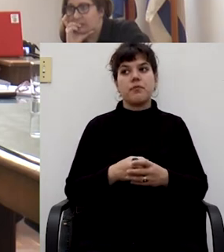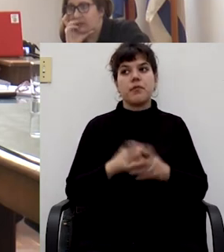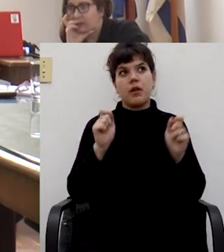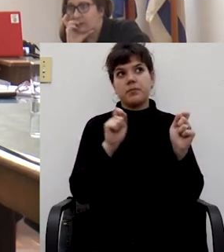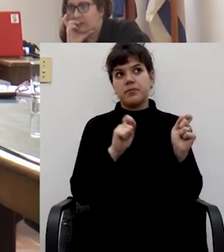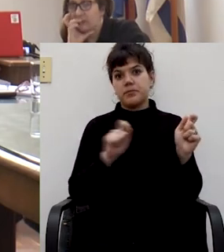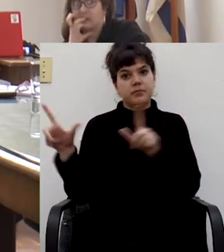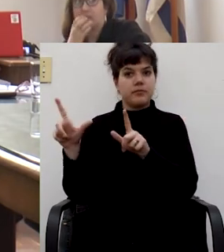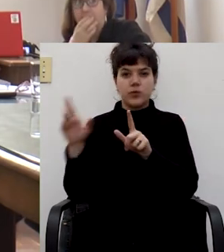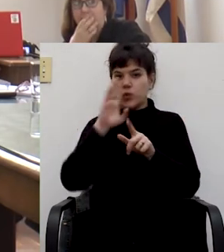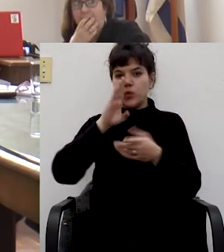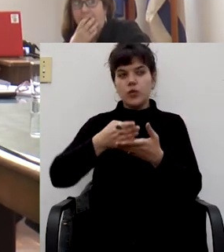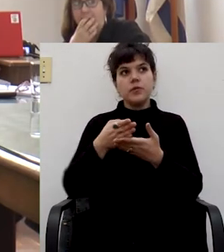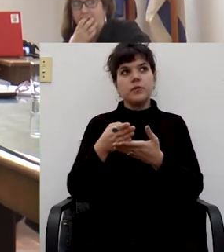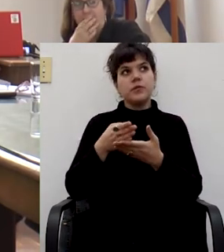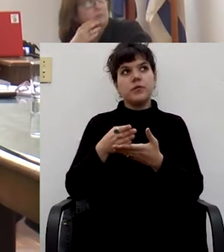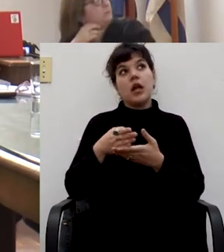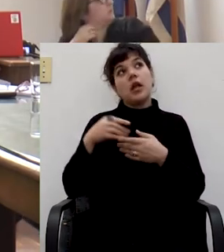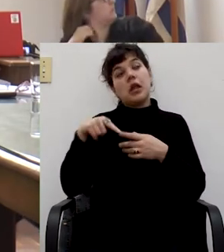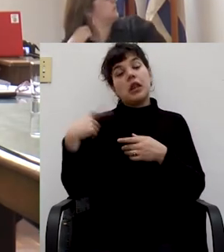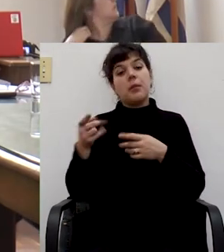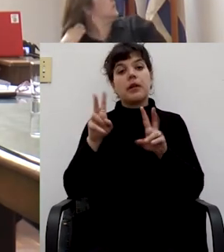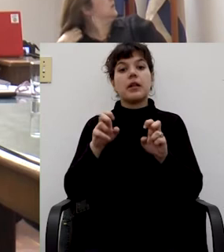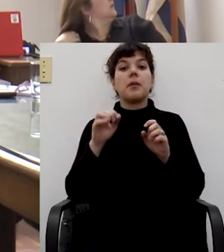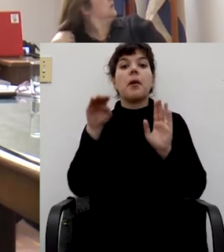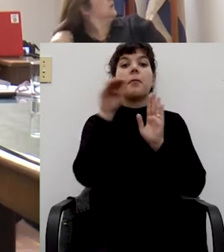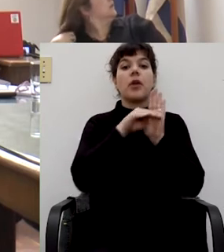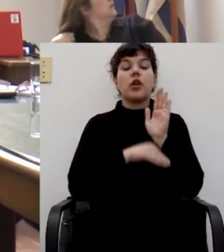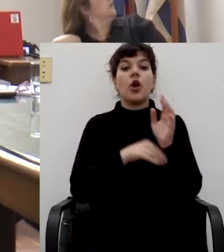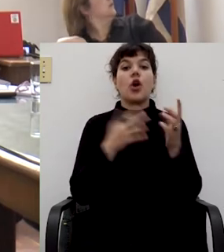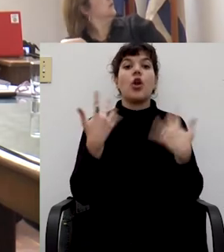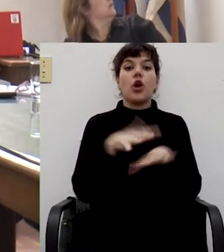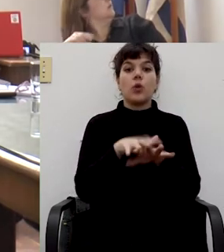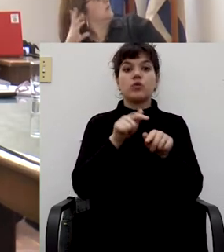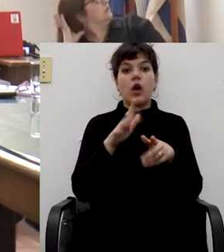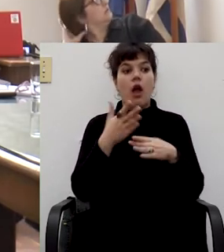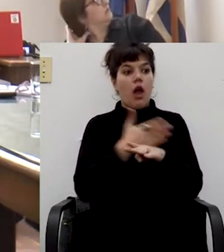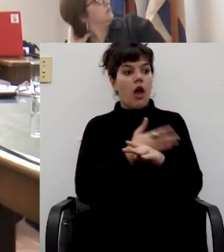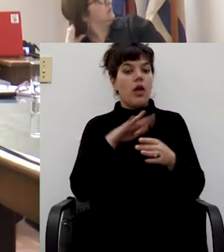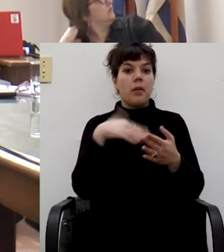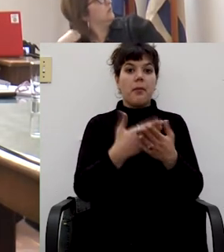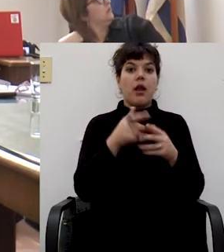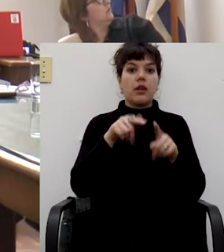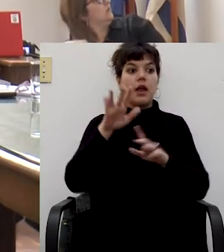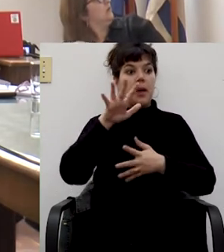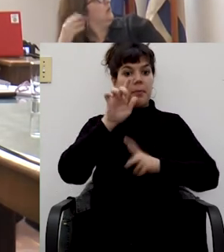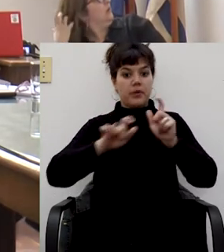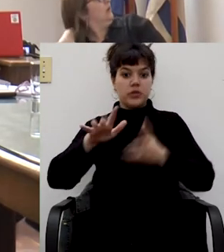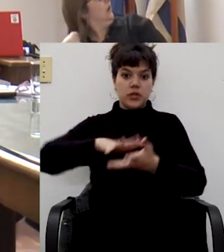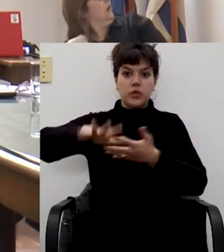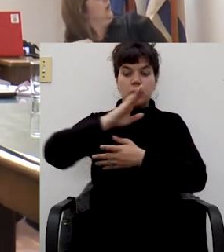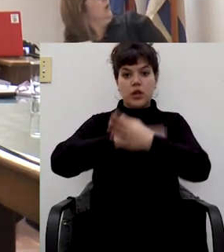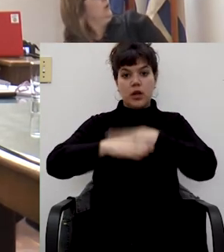Pasamos a la última. Bueno, después esto del protocolo de inclusión que planteaba para las personas en situación de discapacidad,